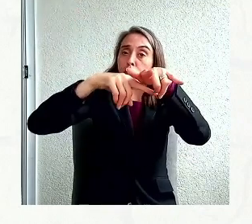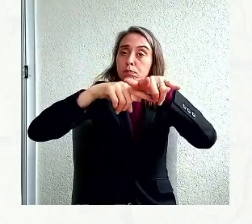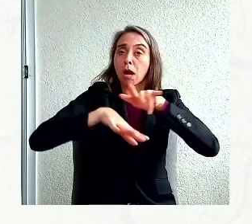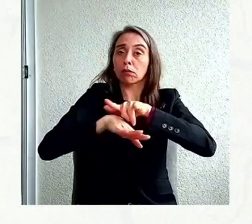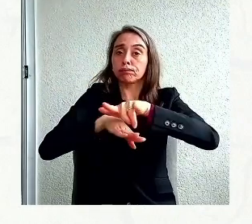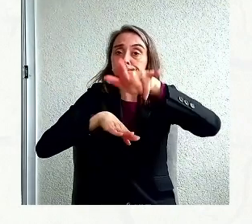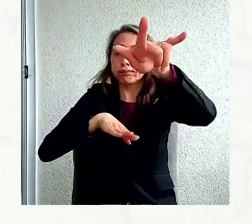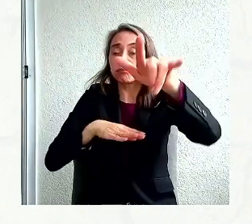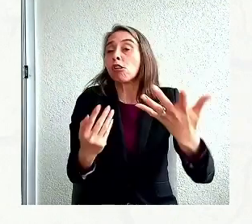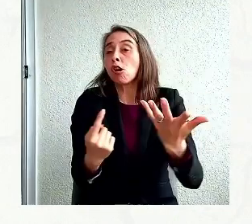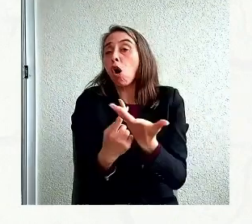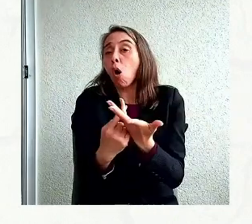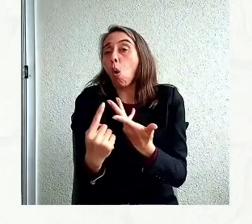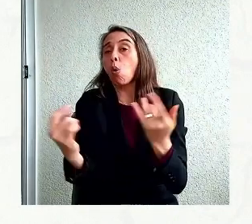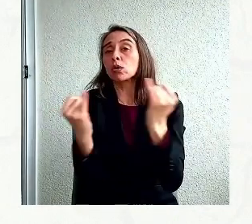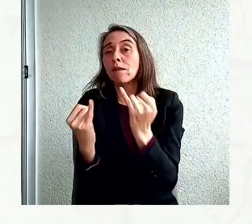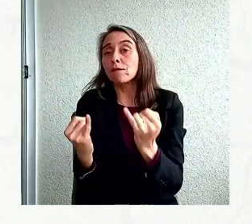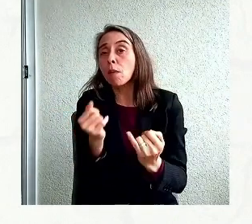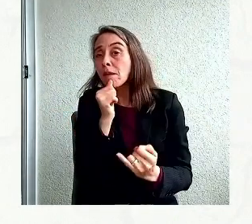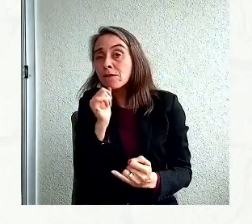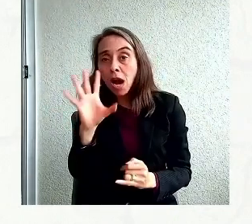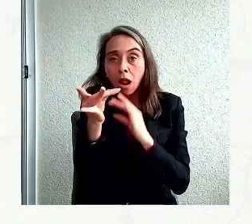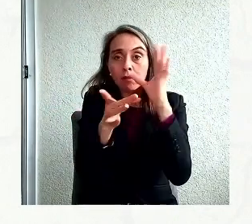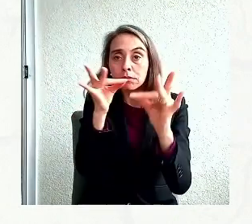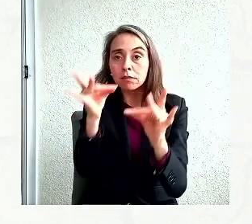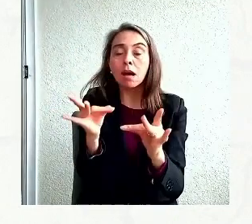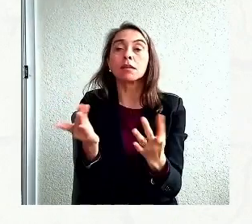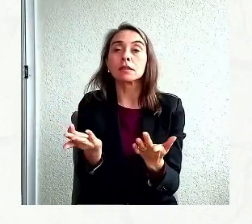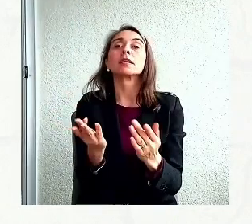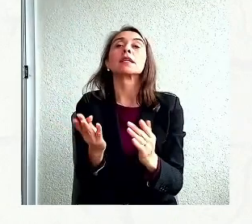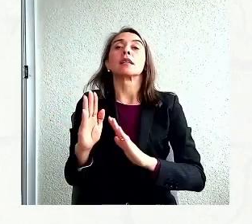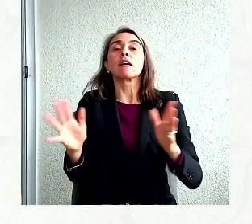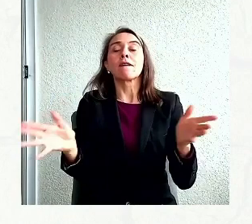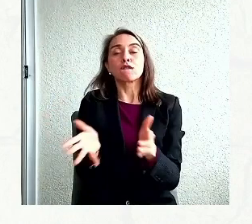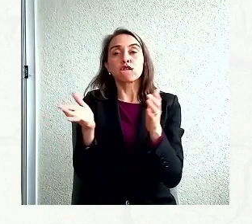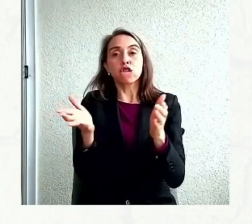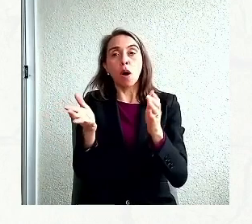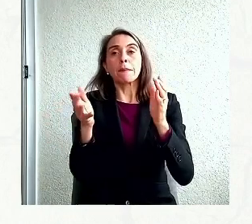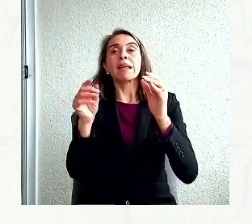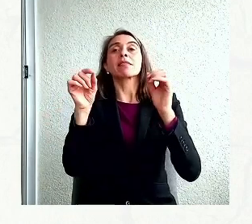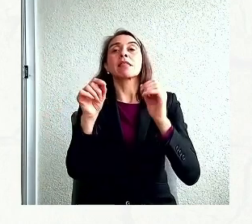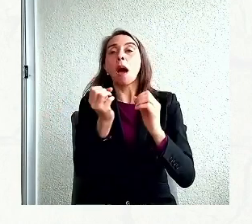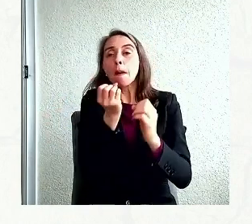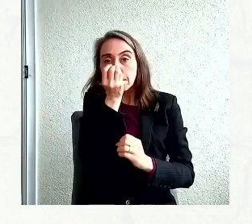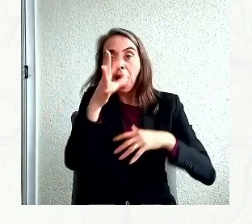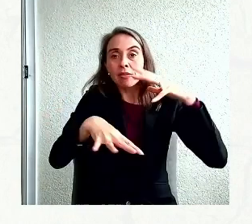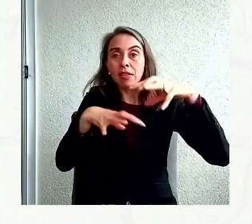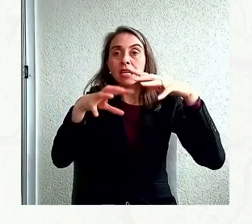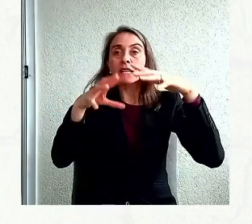Luego tenemos que fomentar ecosistemas que secuestran el carbón,